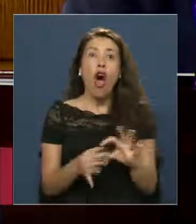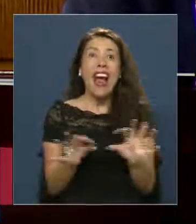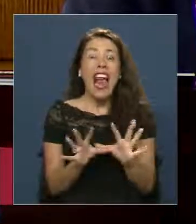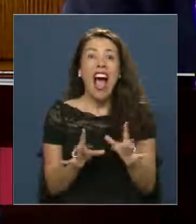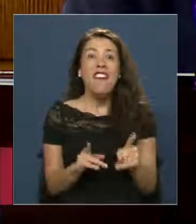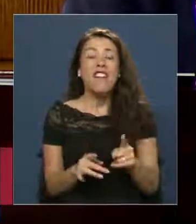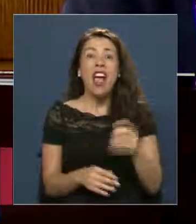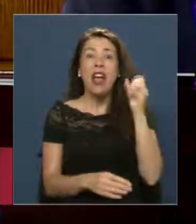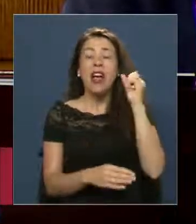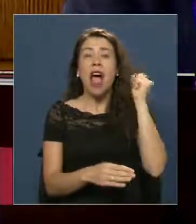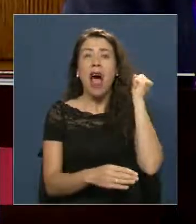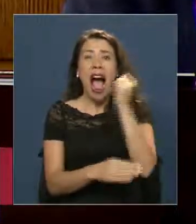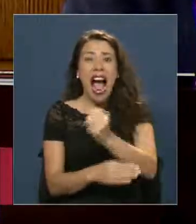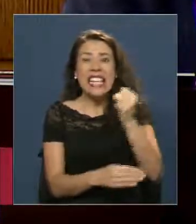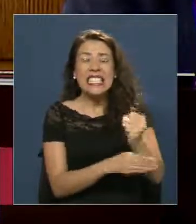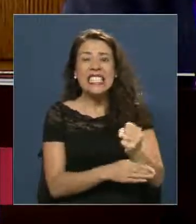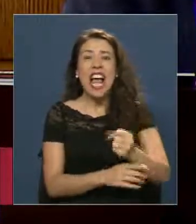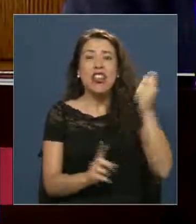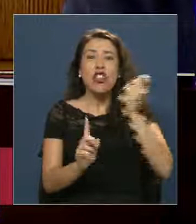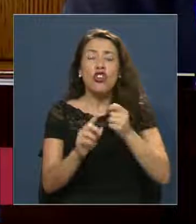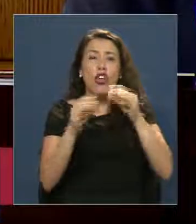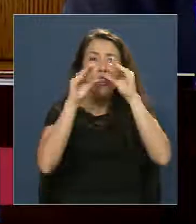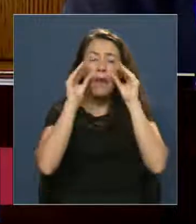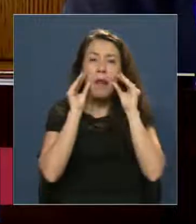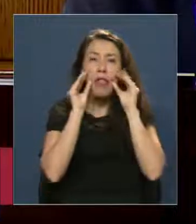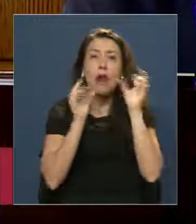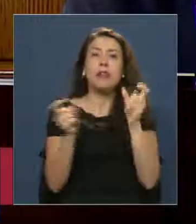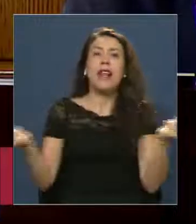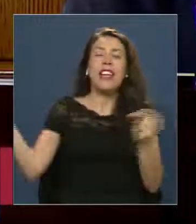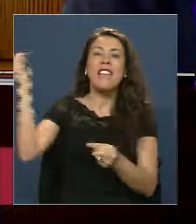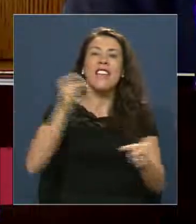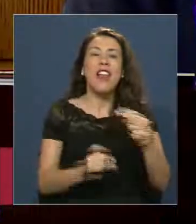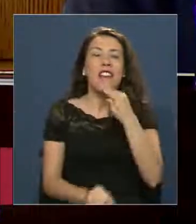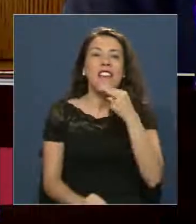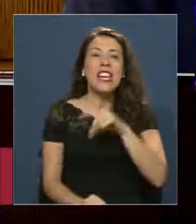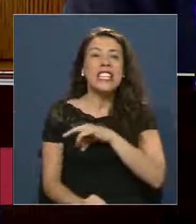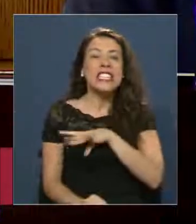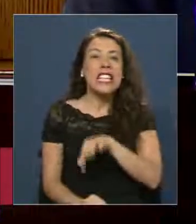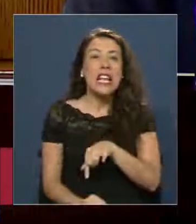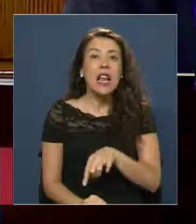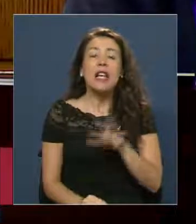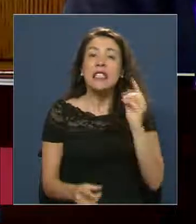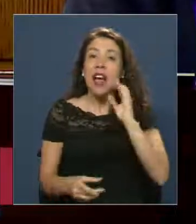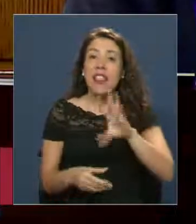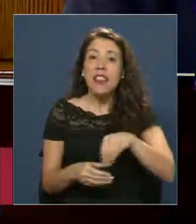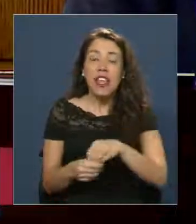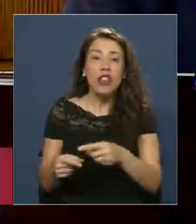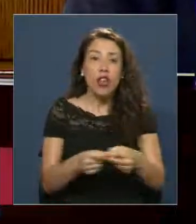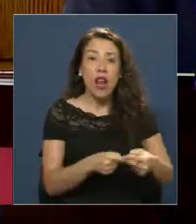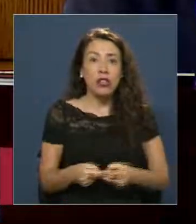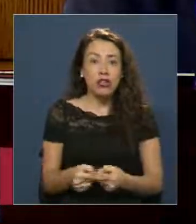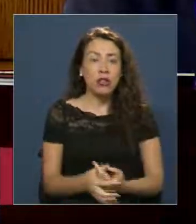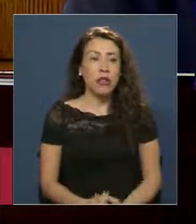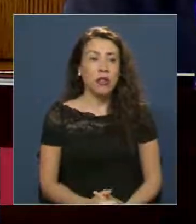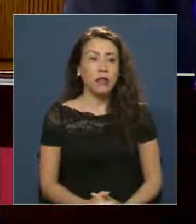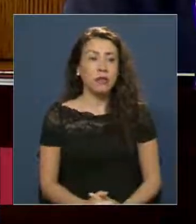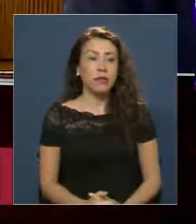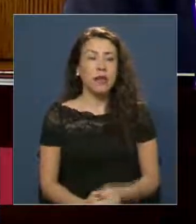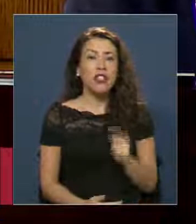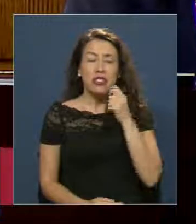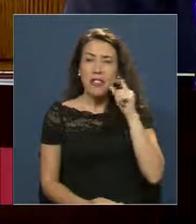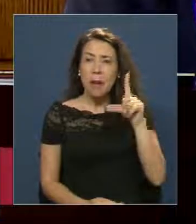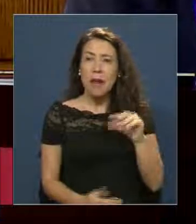asesina y torturadora de Nicolás Maduro? ¿O acaso los inmigrantes que tenemos en Chile no son parte de nuestra sociedad, nos quieren decir alguno? Y entonces es menos